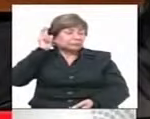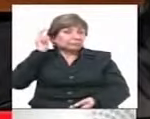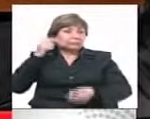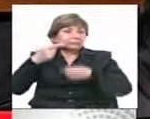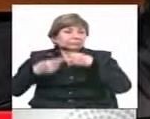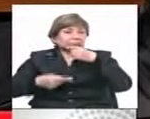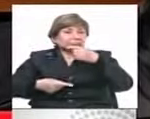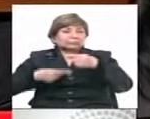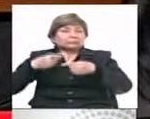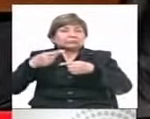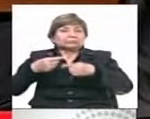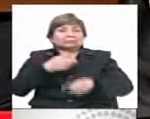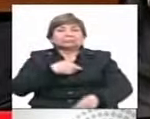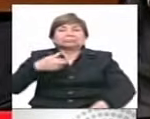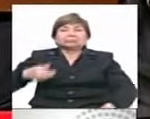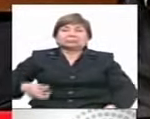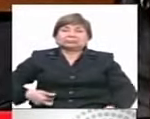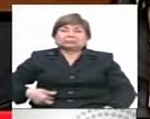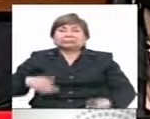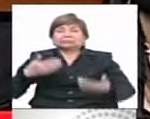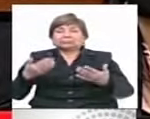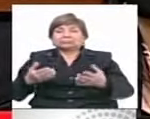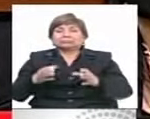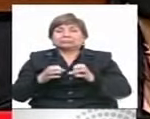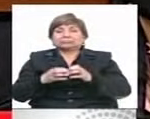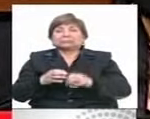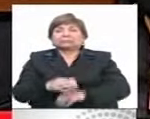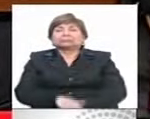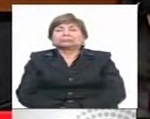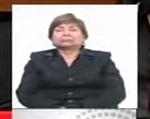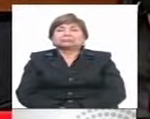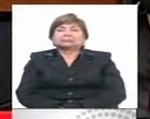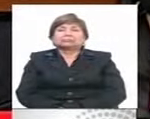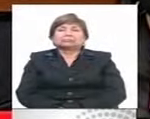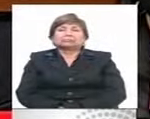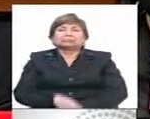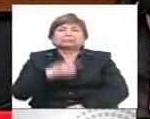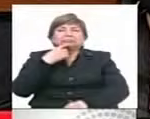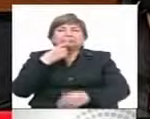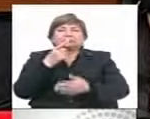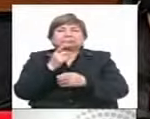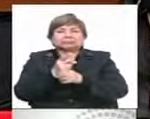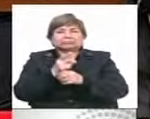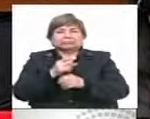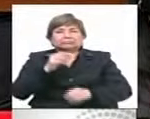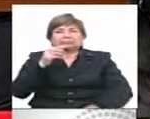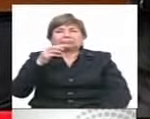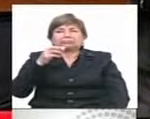diario del presidente de la República con esa clara dicotomía,